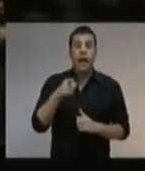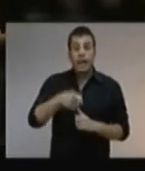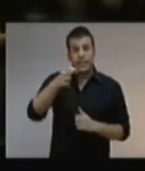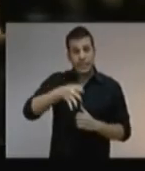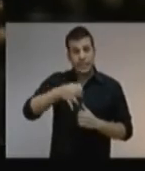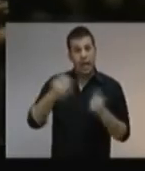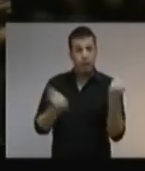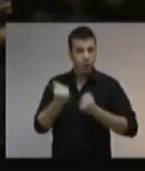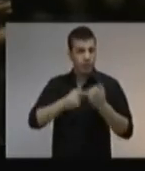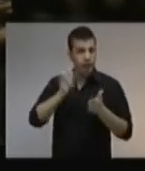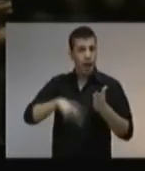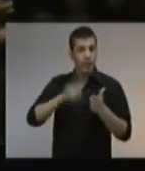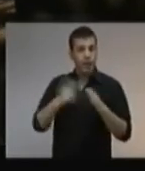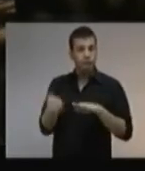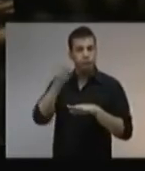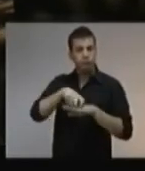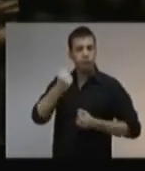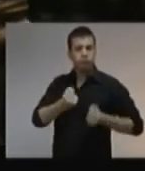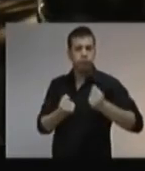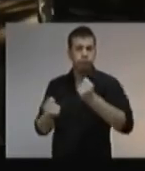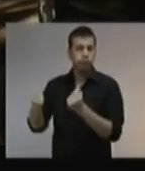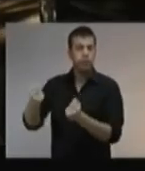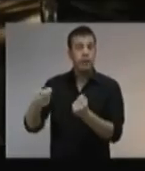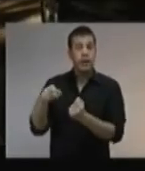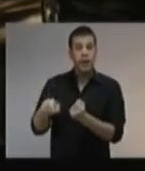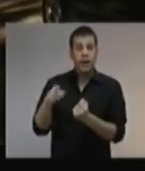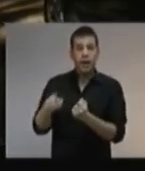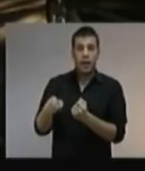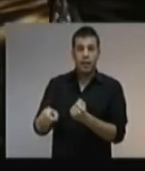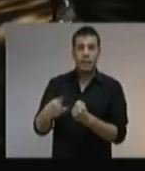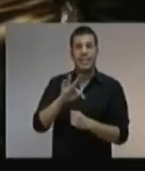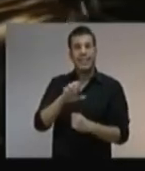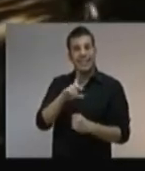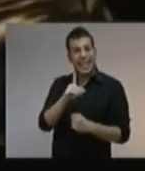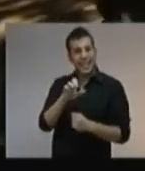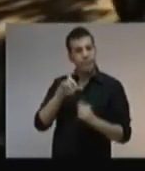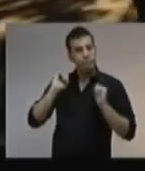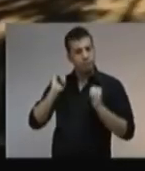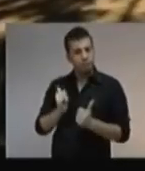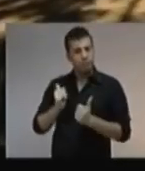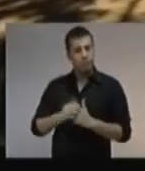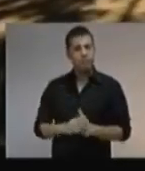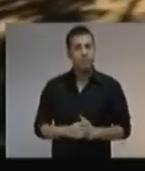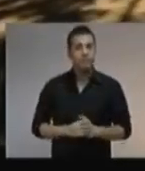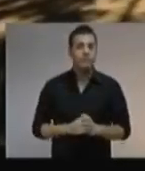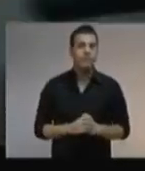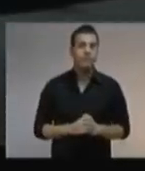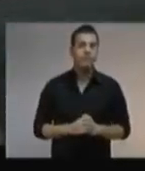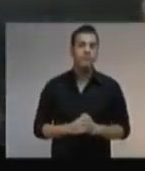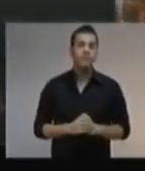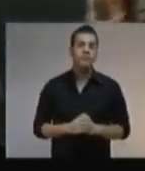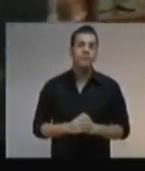Decidimos recorrer la isla en coche de alquiler. Nuestro viaje toma a Telde como punto de partida.